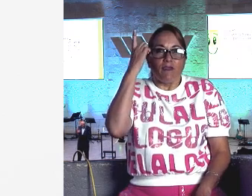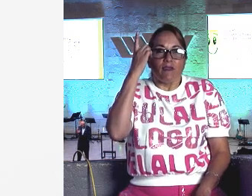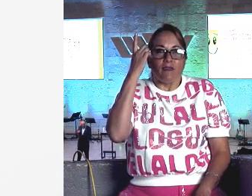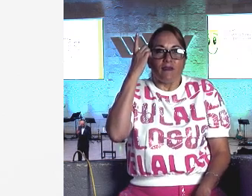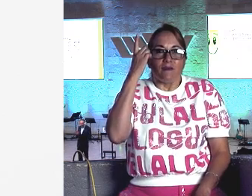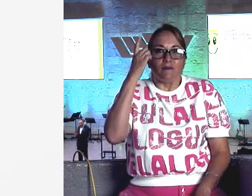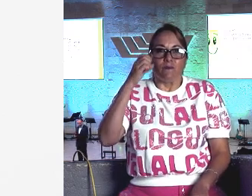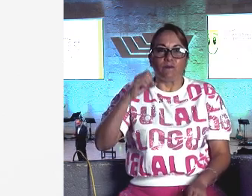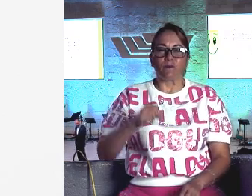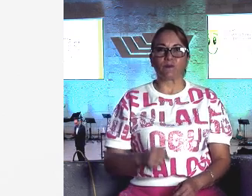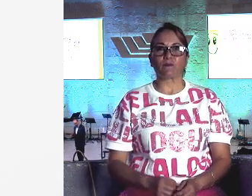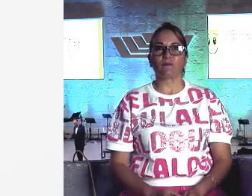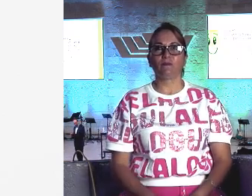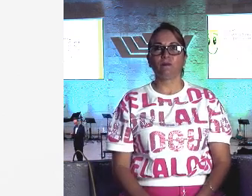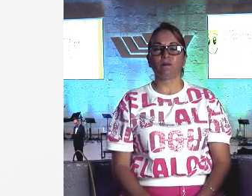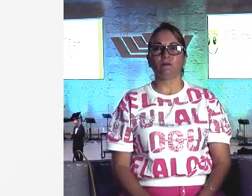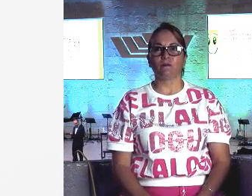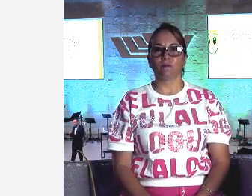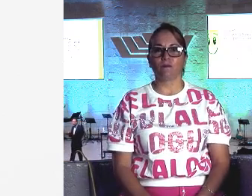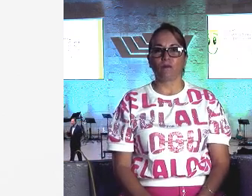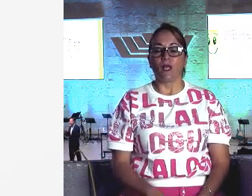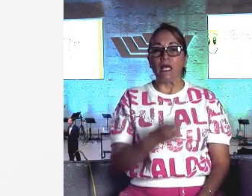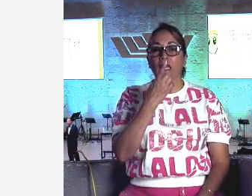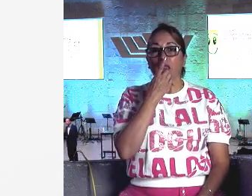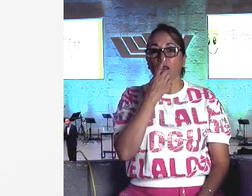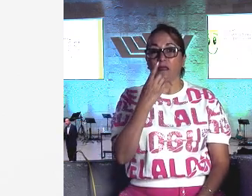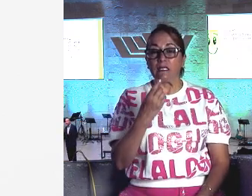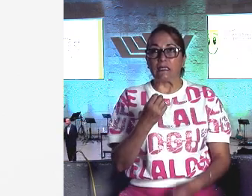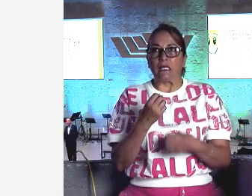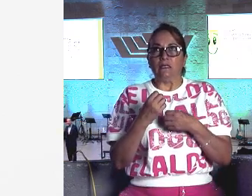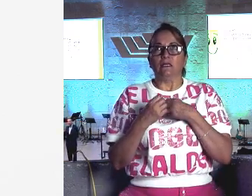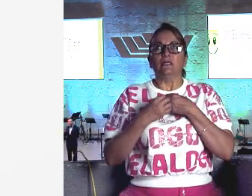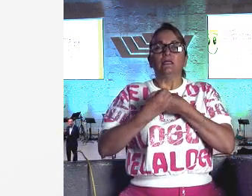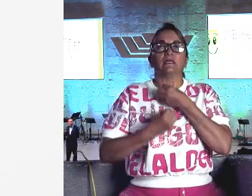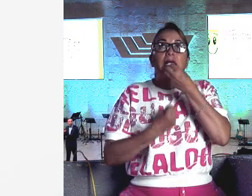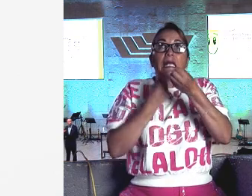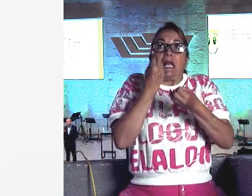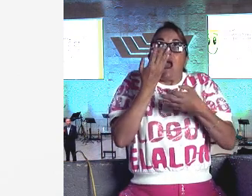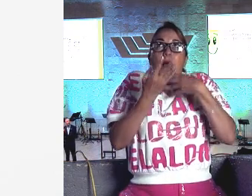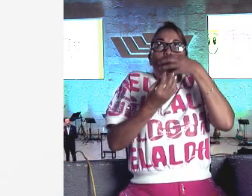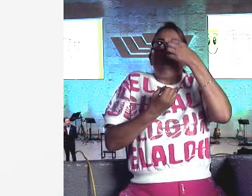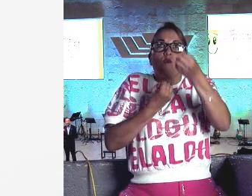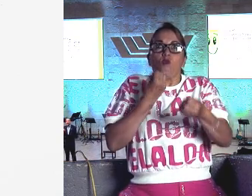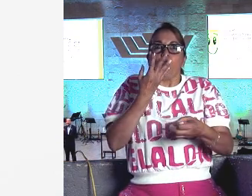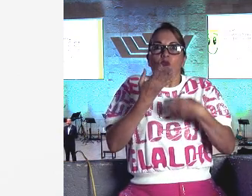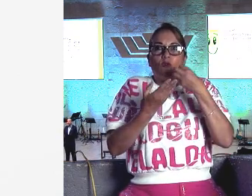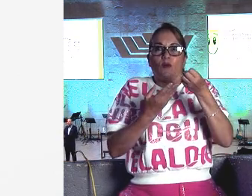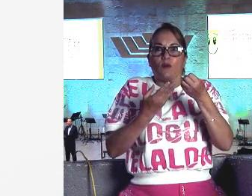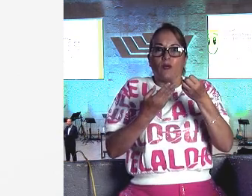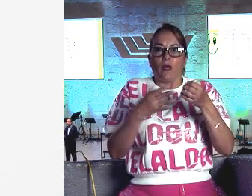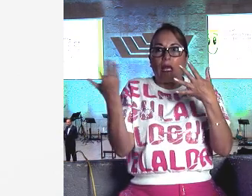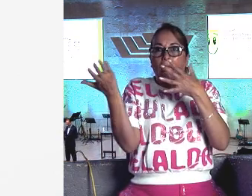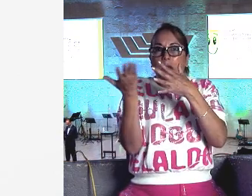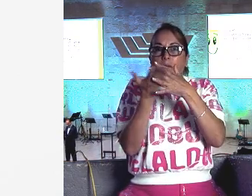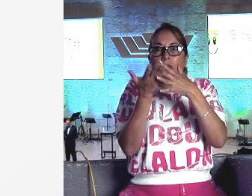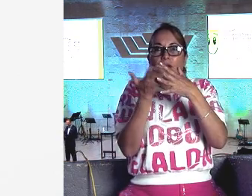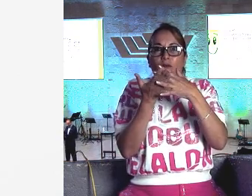Salmo 142 dice, clamor. Así está la introducción. ¿Clamor en medio de